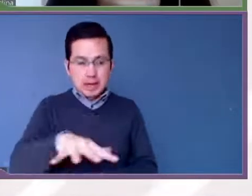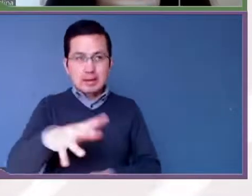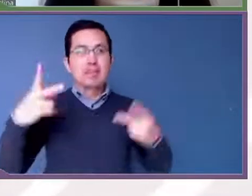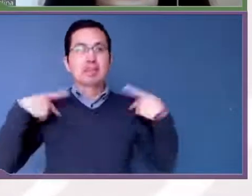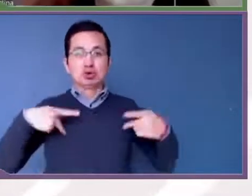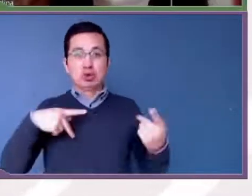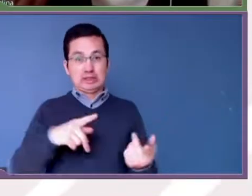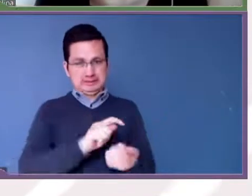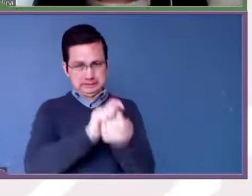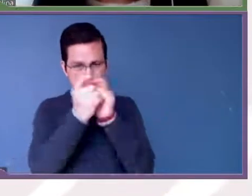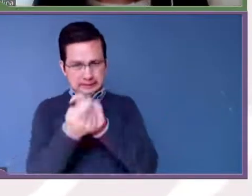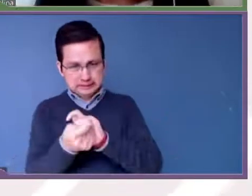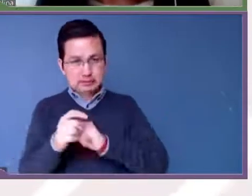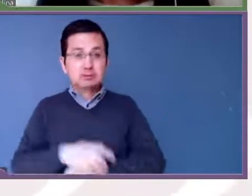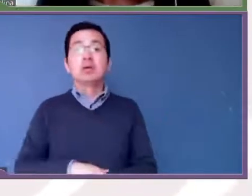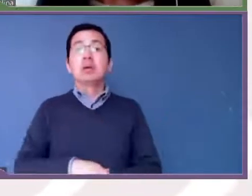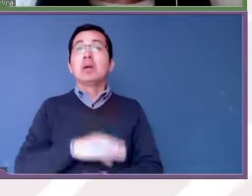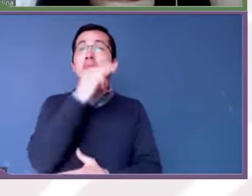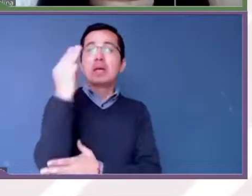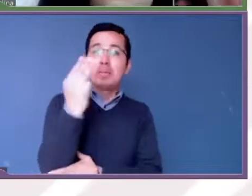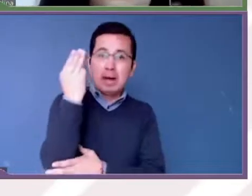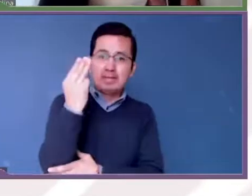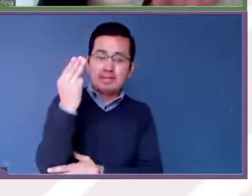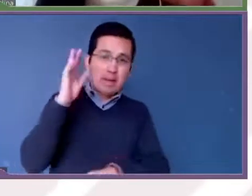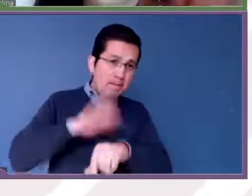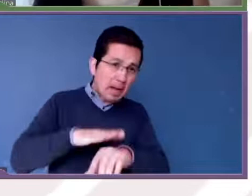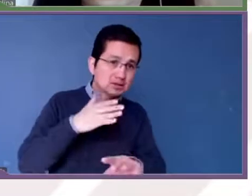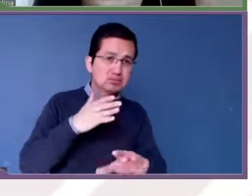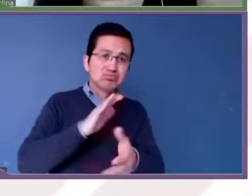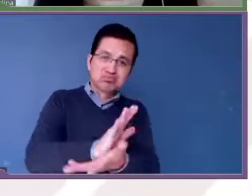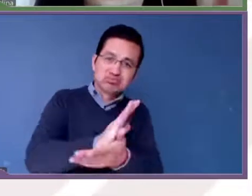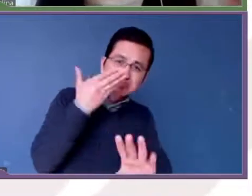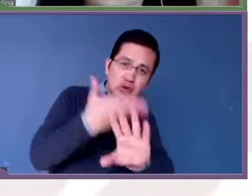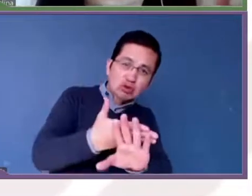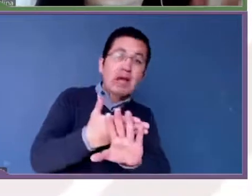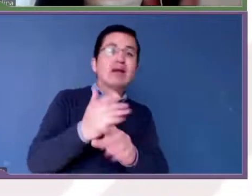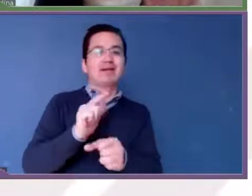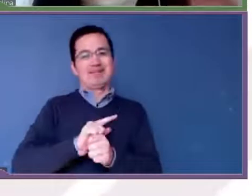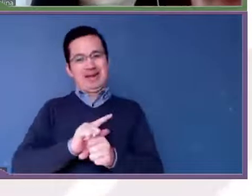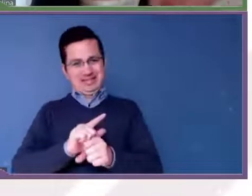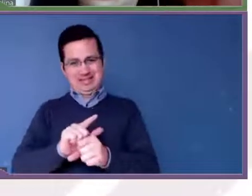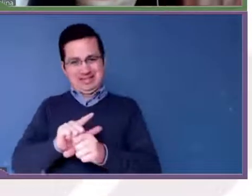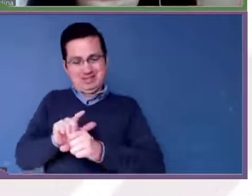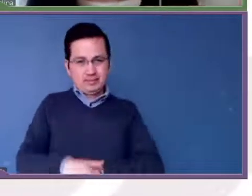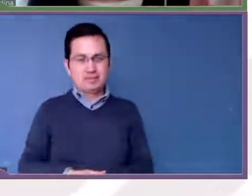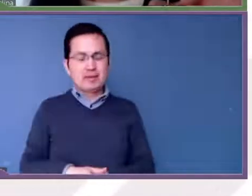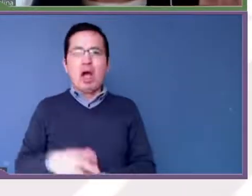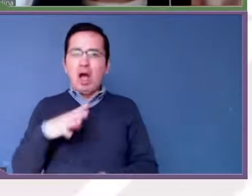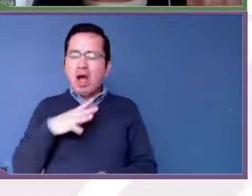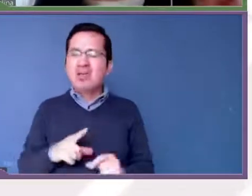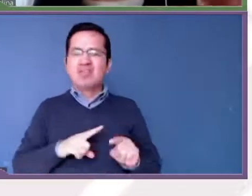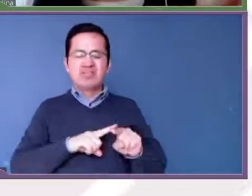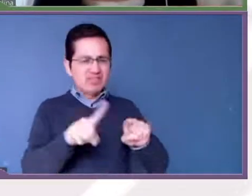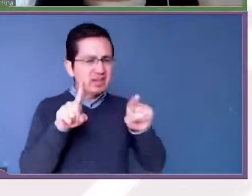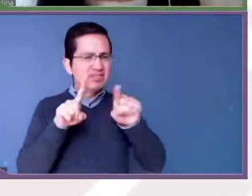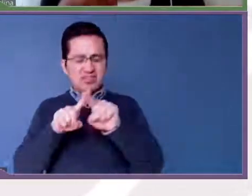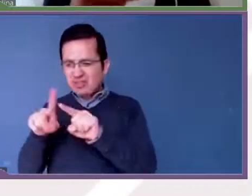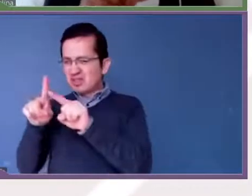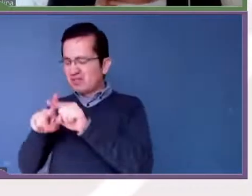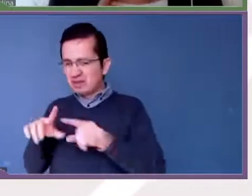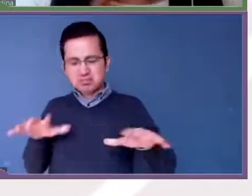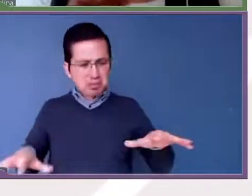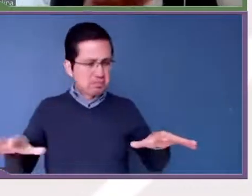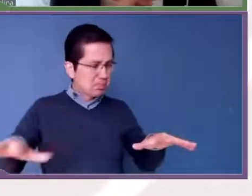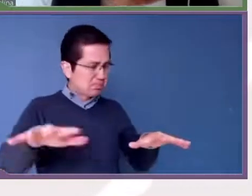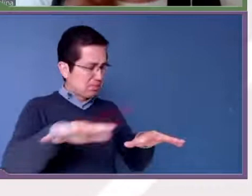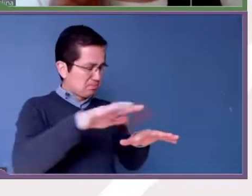en Milpalta eran los gays. Entonces, sí había como un poquito más de diversidad cuando